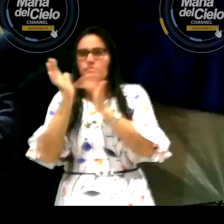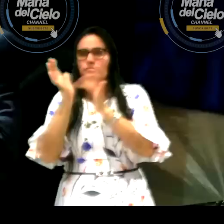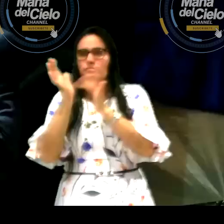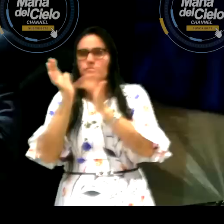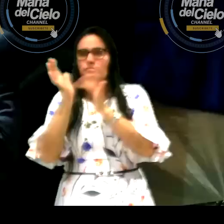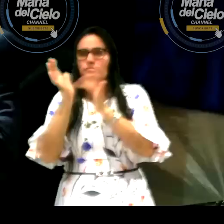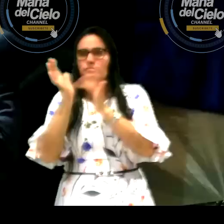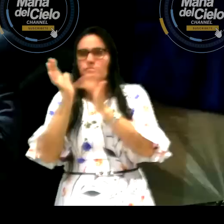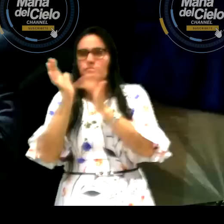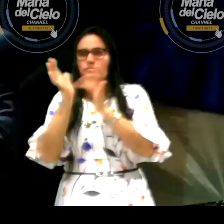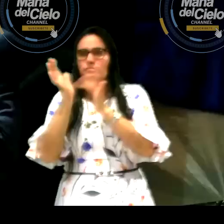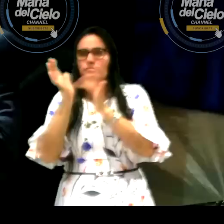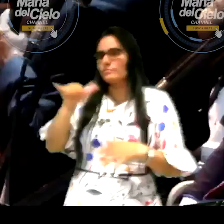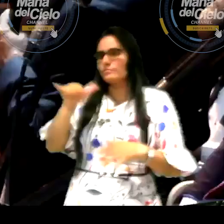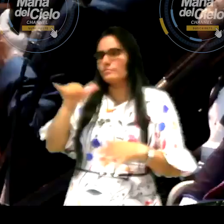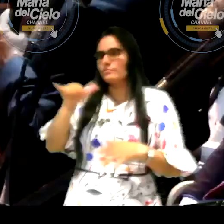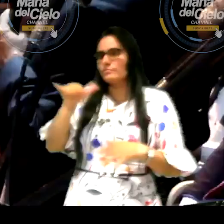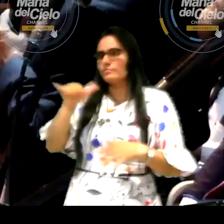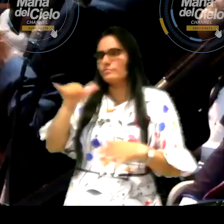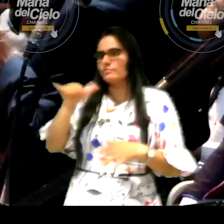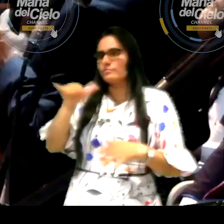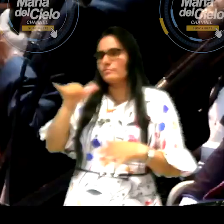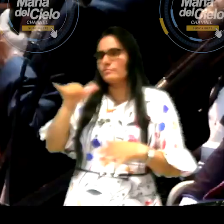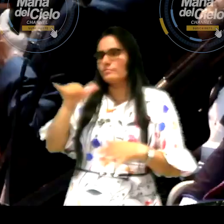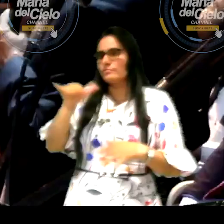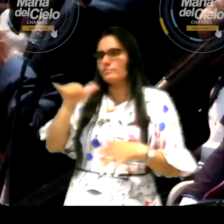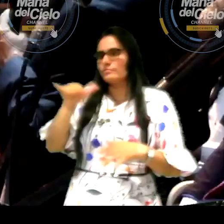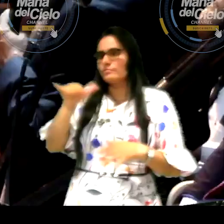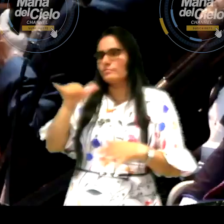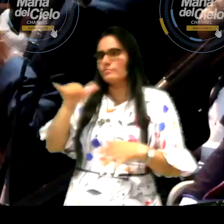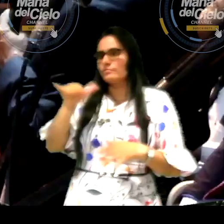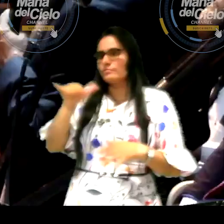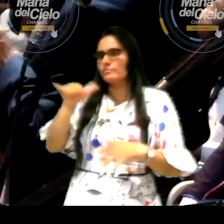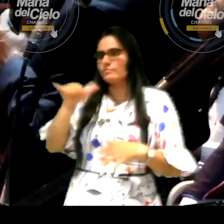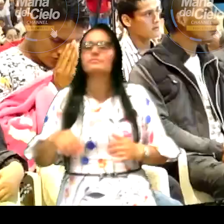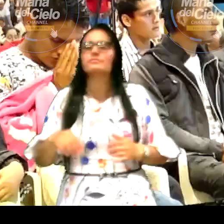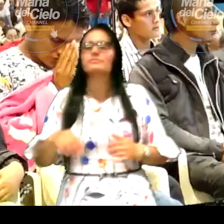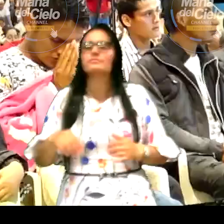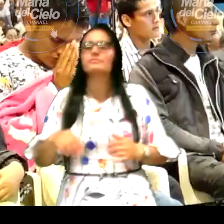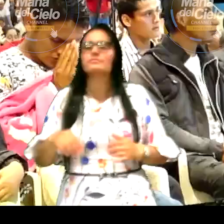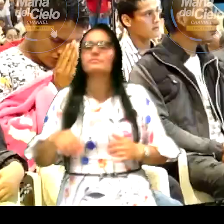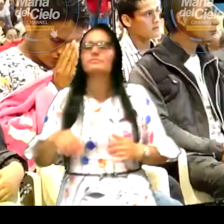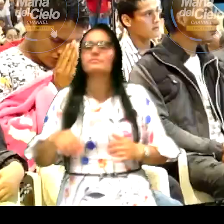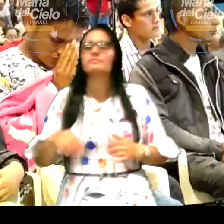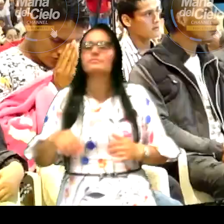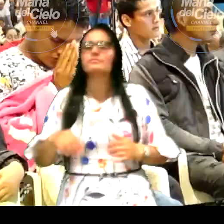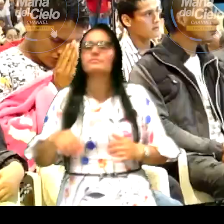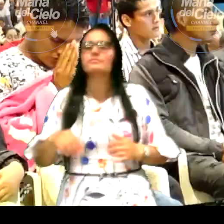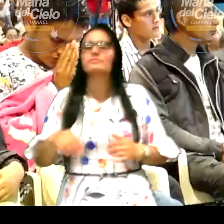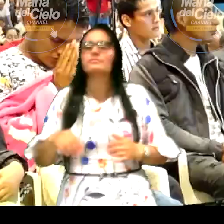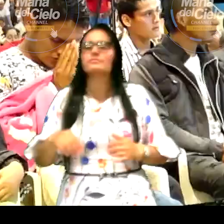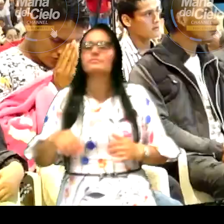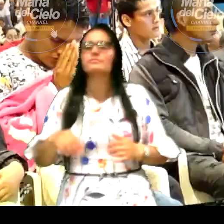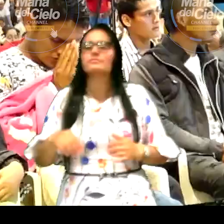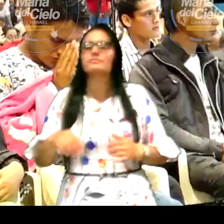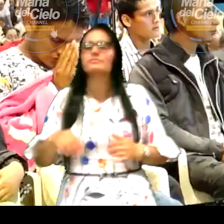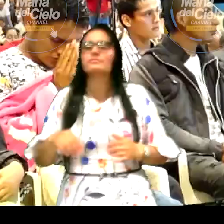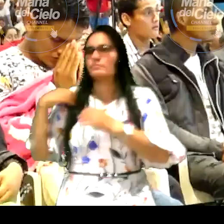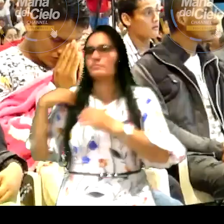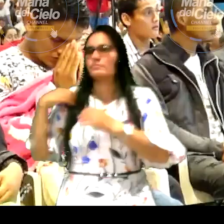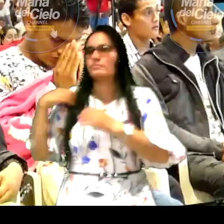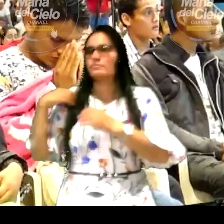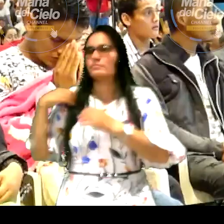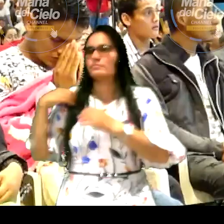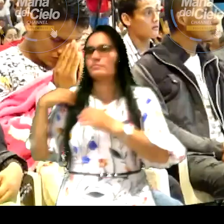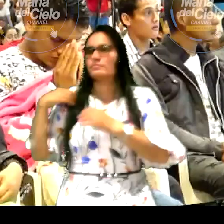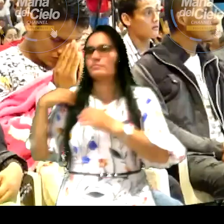Dígalo conmigo: Jesucristo es el mismo. Ayer, hoy y por los siglos.